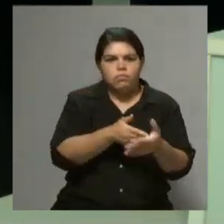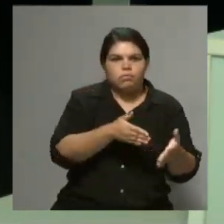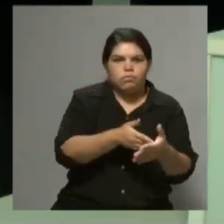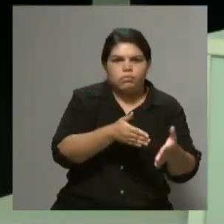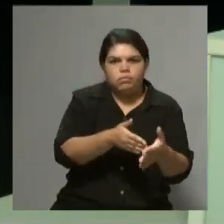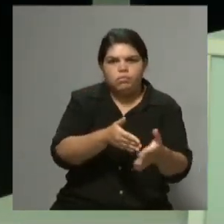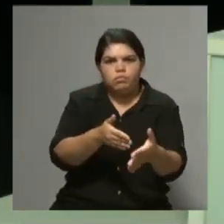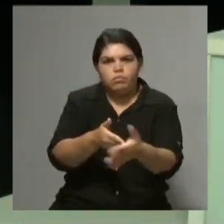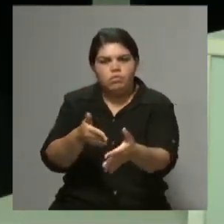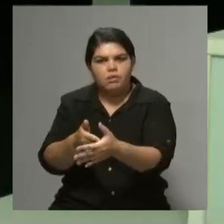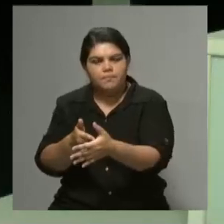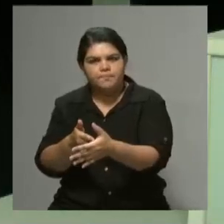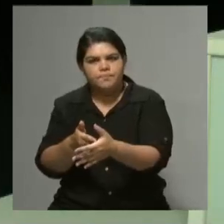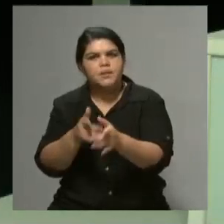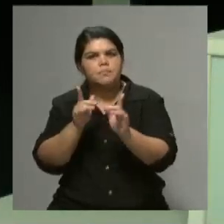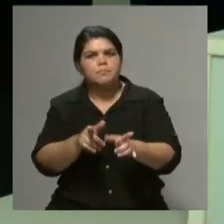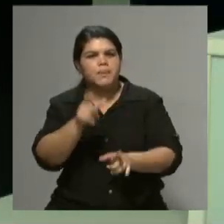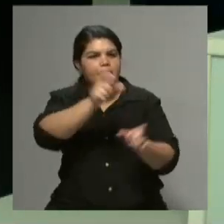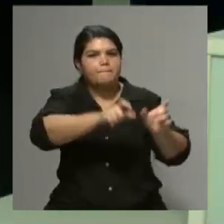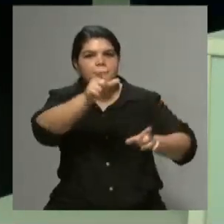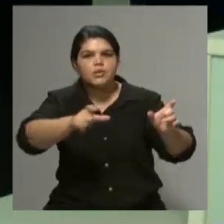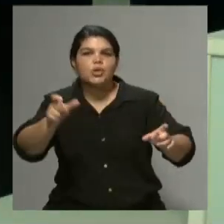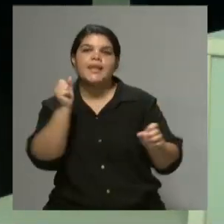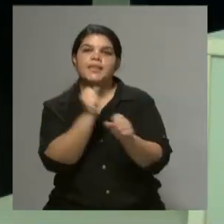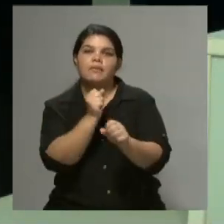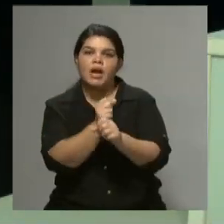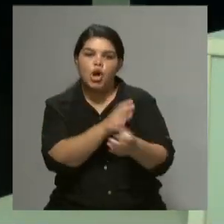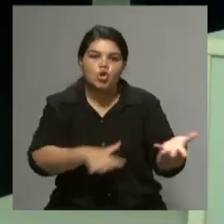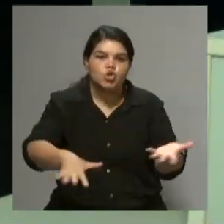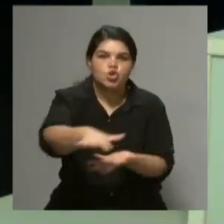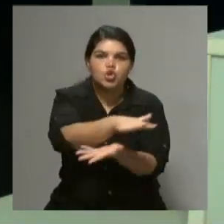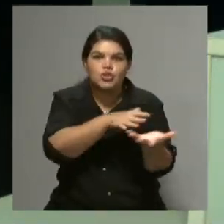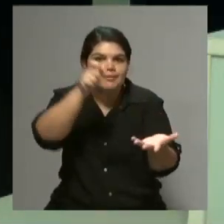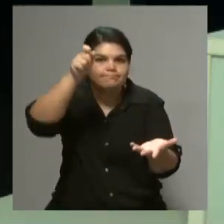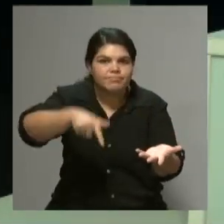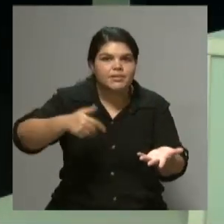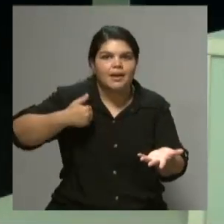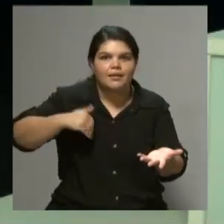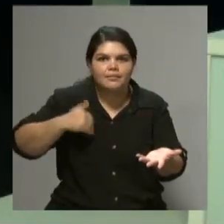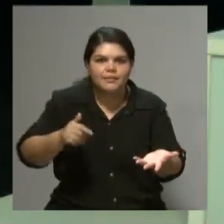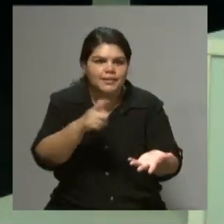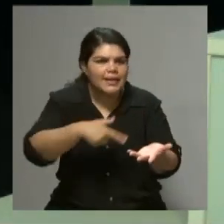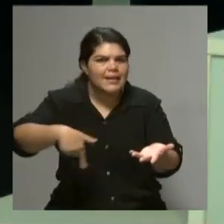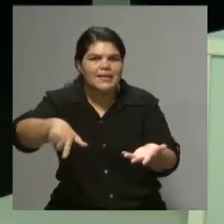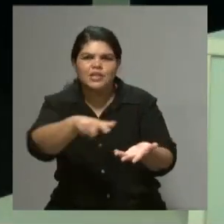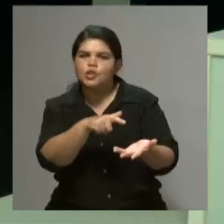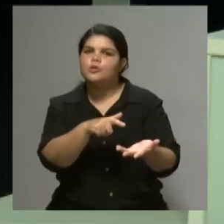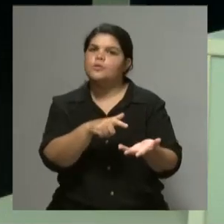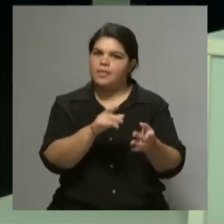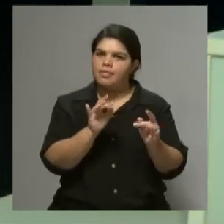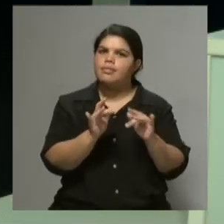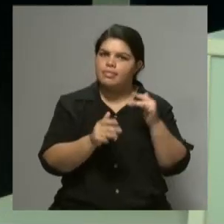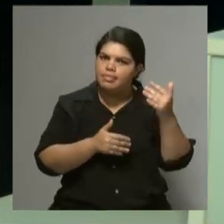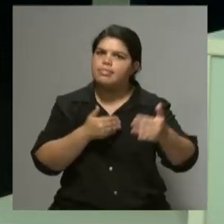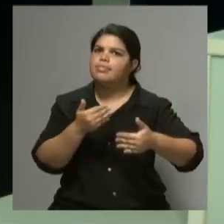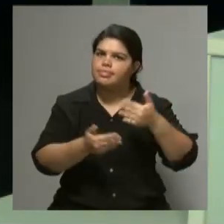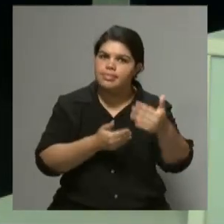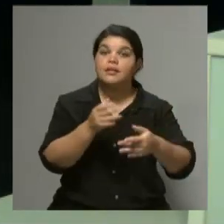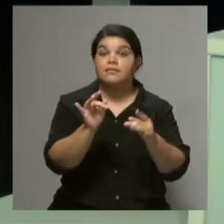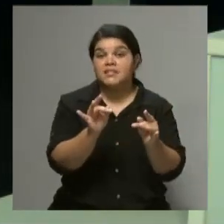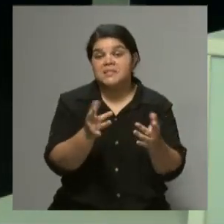tienen en general los trabajadores de nuestro país y la sociedad argentina ha provocado, por ejemplo, una tendencia que es que ya es una costumbre